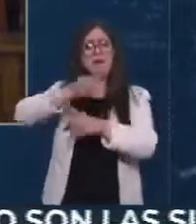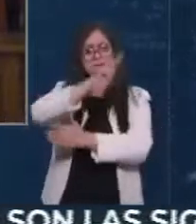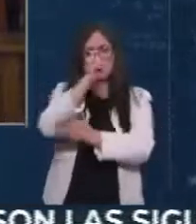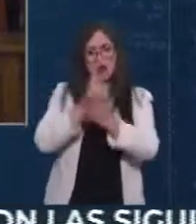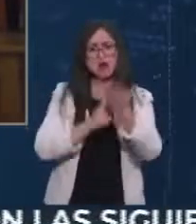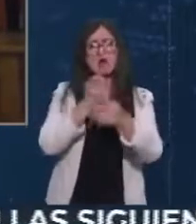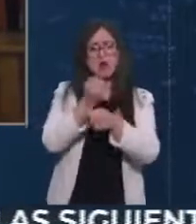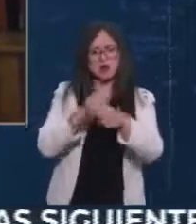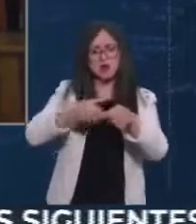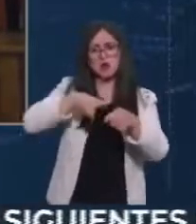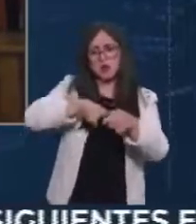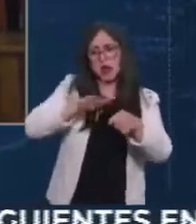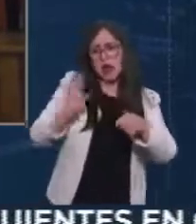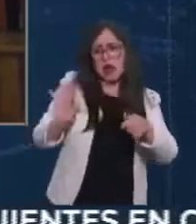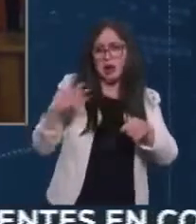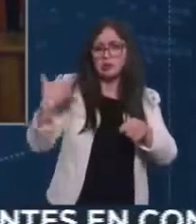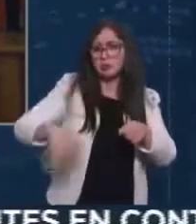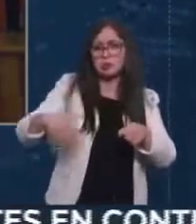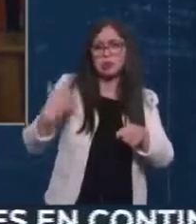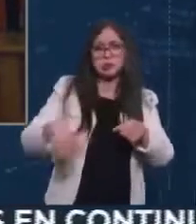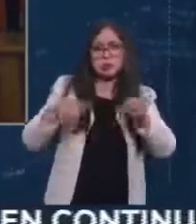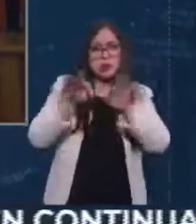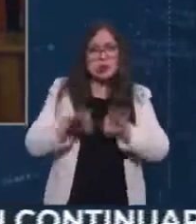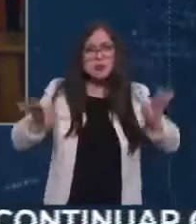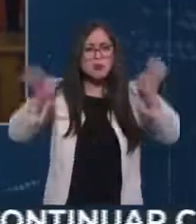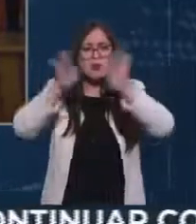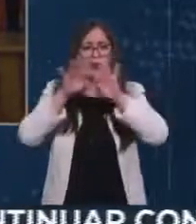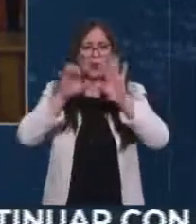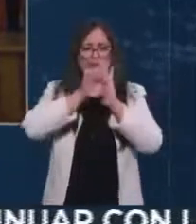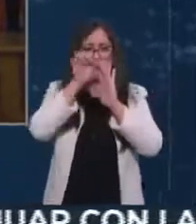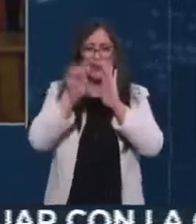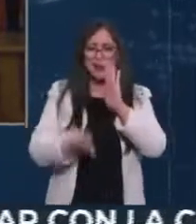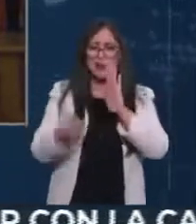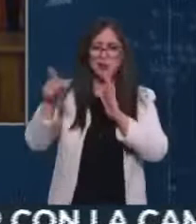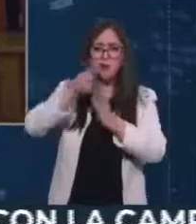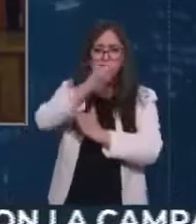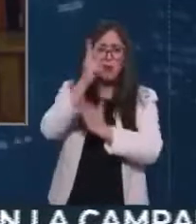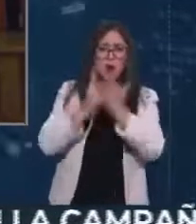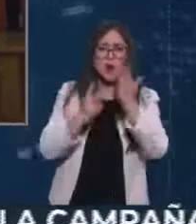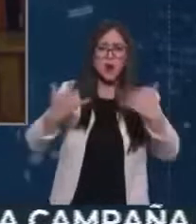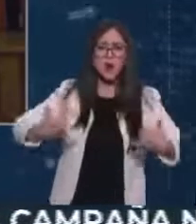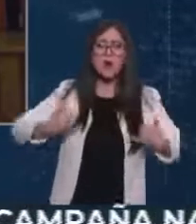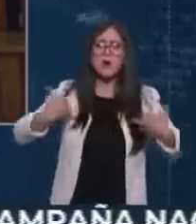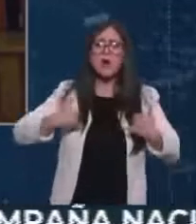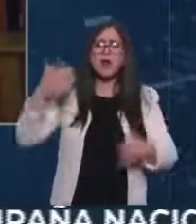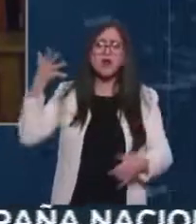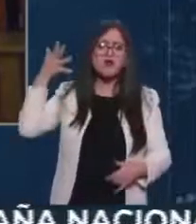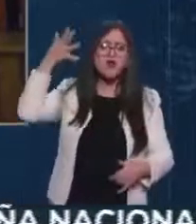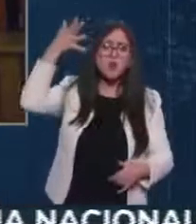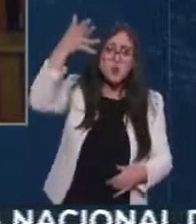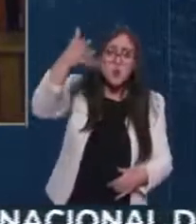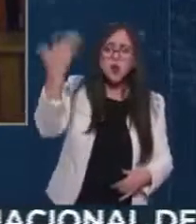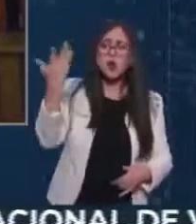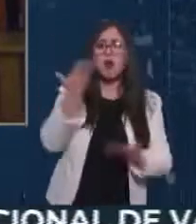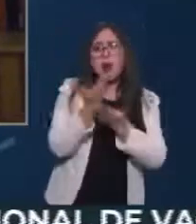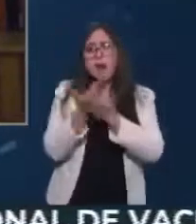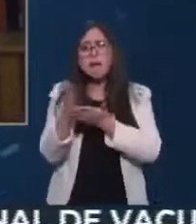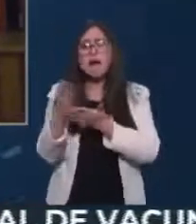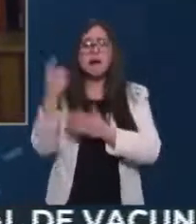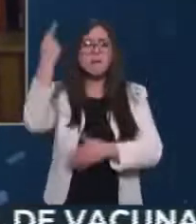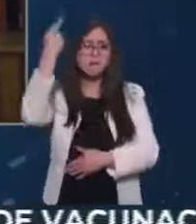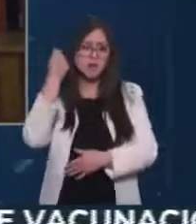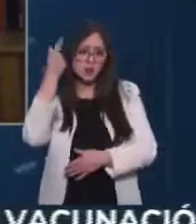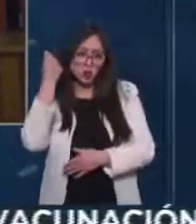gran envergadura, ¿no? Jóvenes Construyendo Futuro es uno, pero las pensiones son otro. Y cuando hay